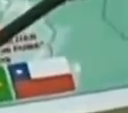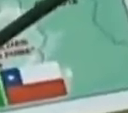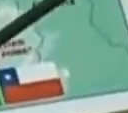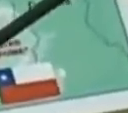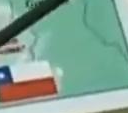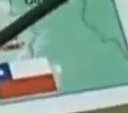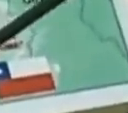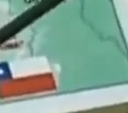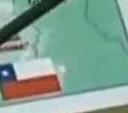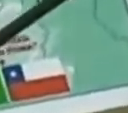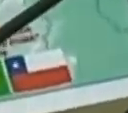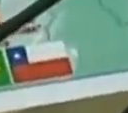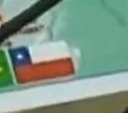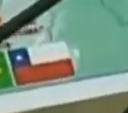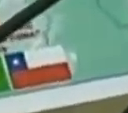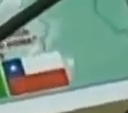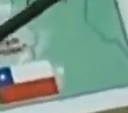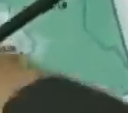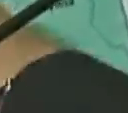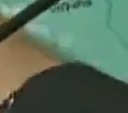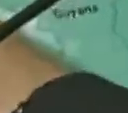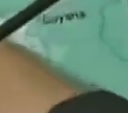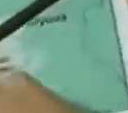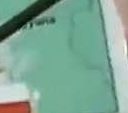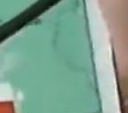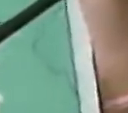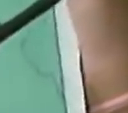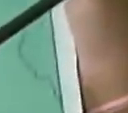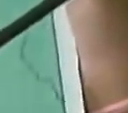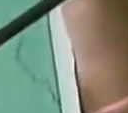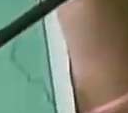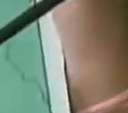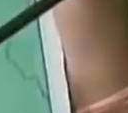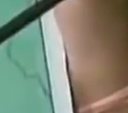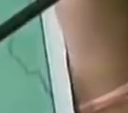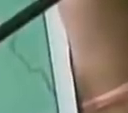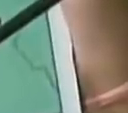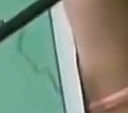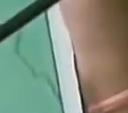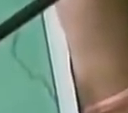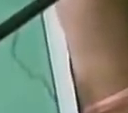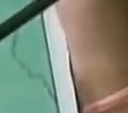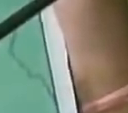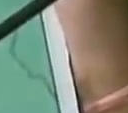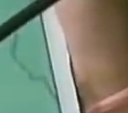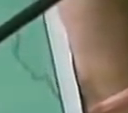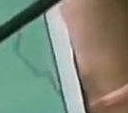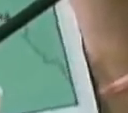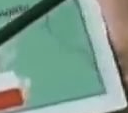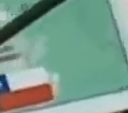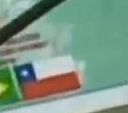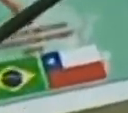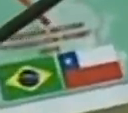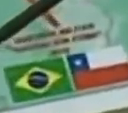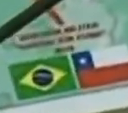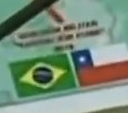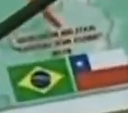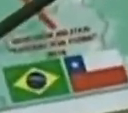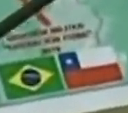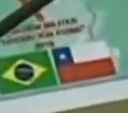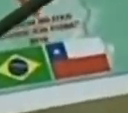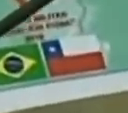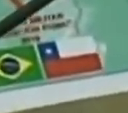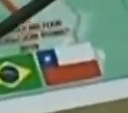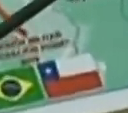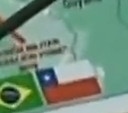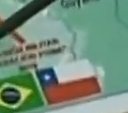para preservar al Estado colombiano son utilizadas para atentar en contra de la tranquilidad de Venezuela. Tropas de Argentina,